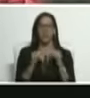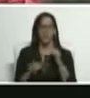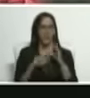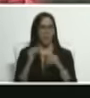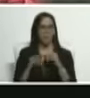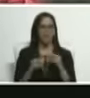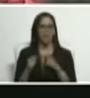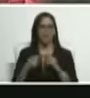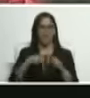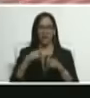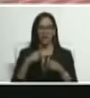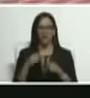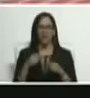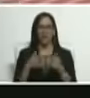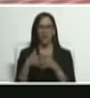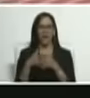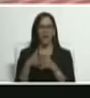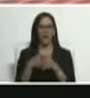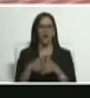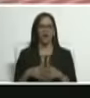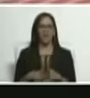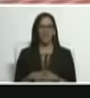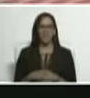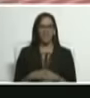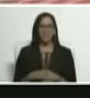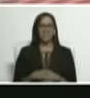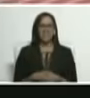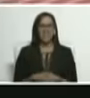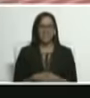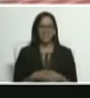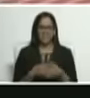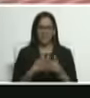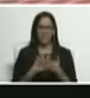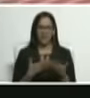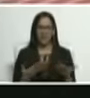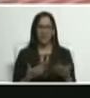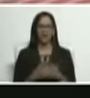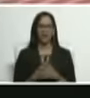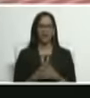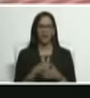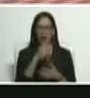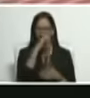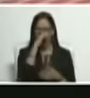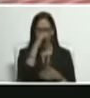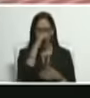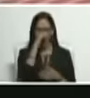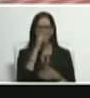conversaciones y negociaciones con los gringos. Se dieron